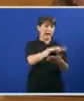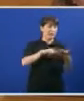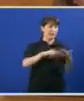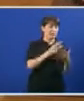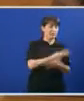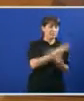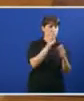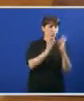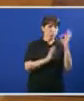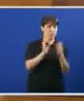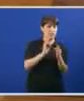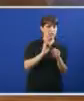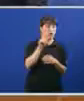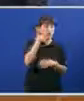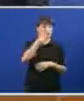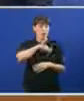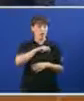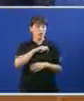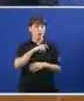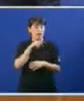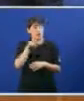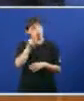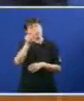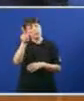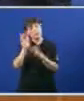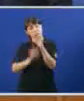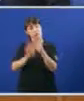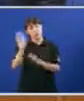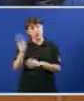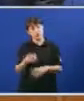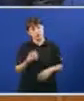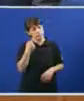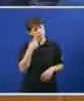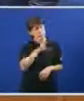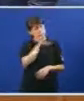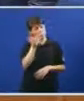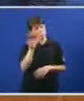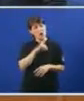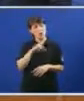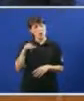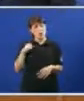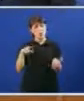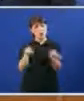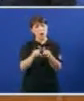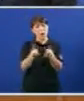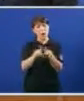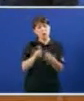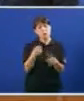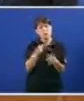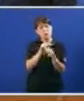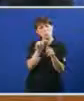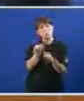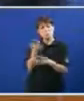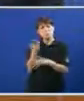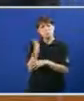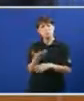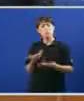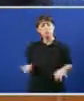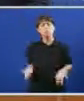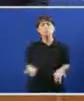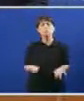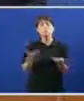España, 22%. Por eso, ¿a qué comunidades se refiere vostede como exemplo do que hai que facer? Mire, o